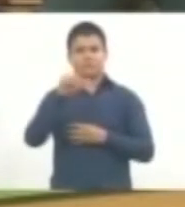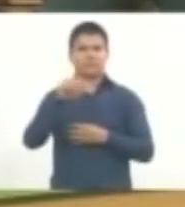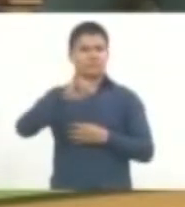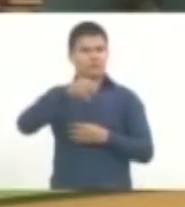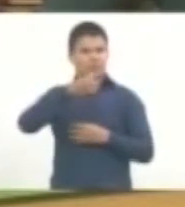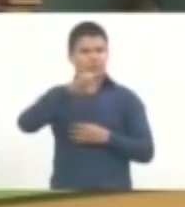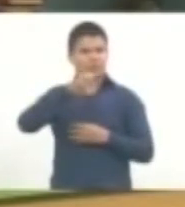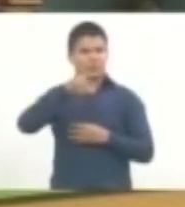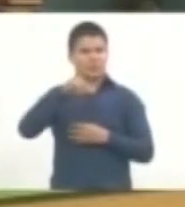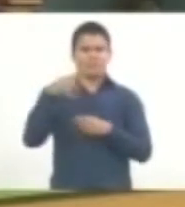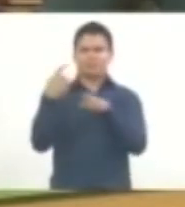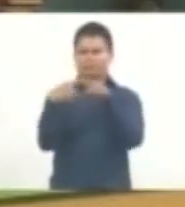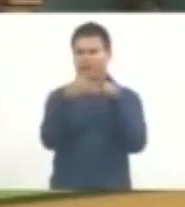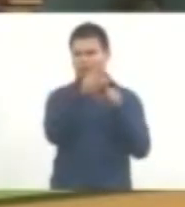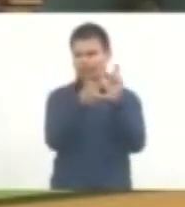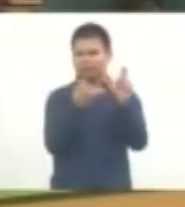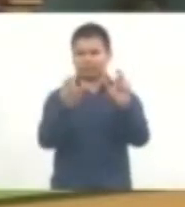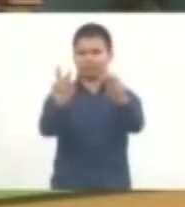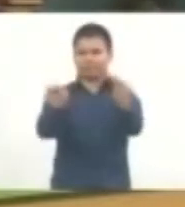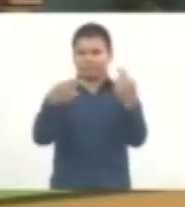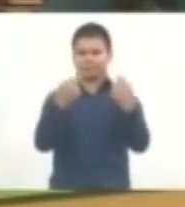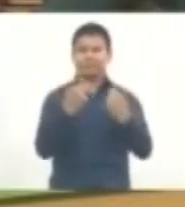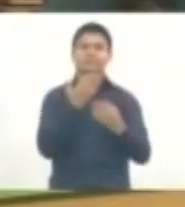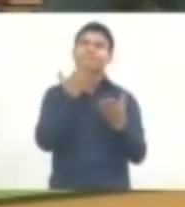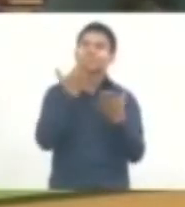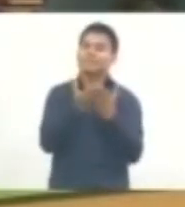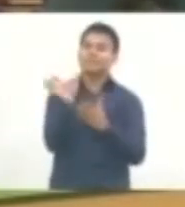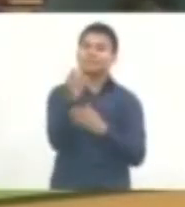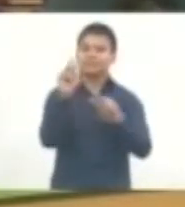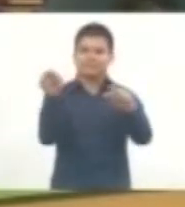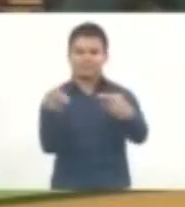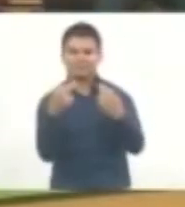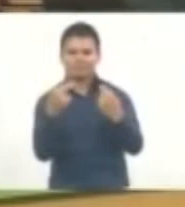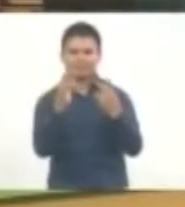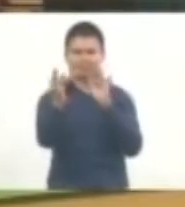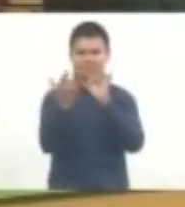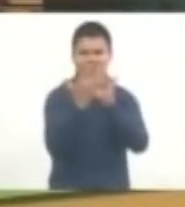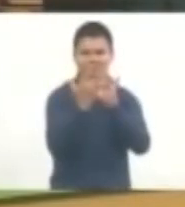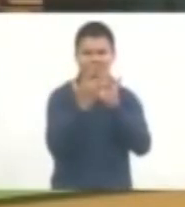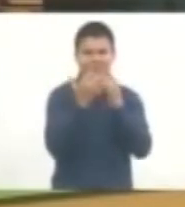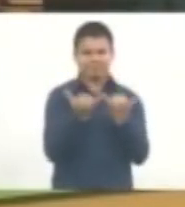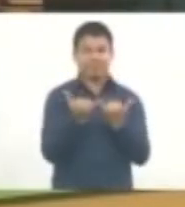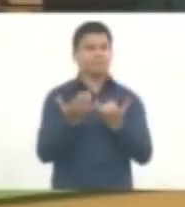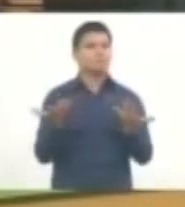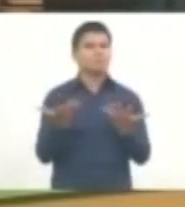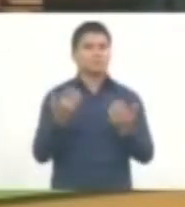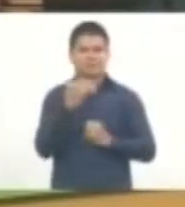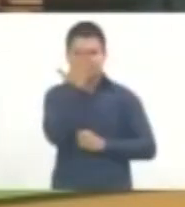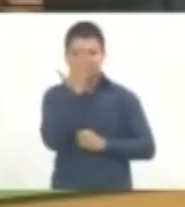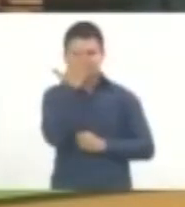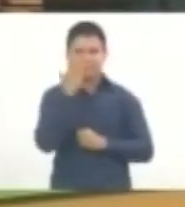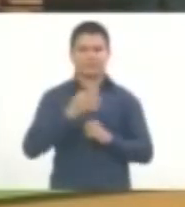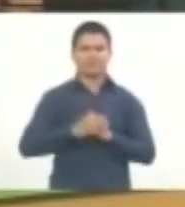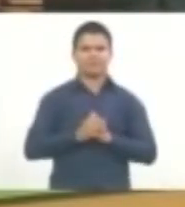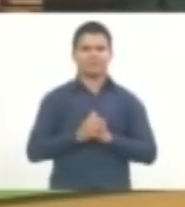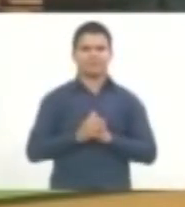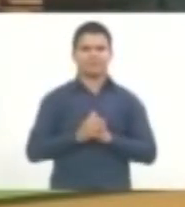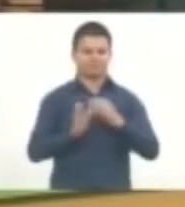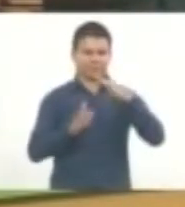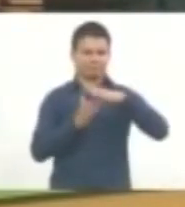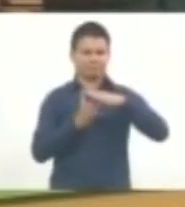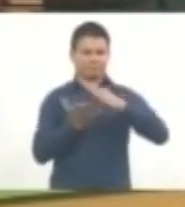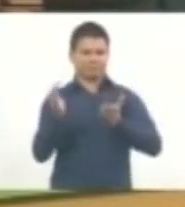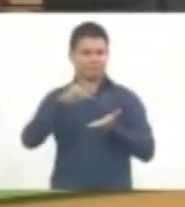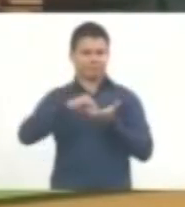Jaime Antonio Márquez Bandera. Gracias a todos ustedes por estar sintonizados con nosotros a través de Facebook Live. Hacemos pausa y en